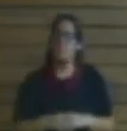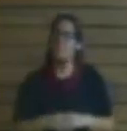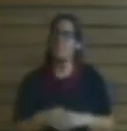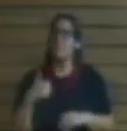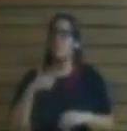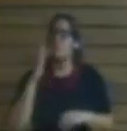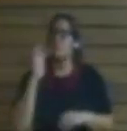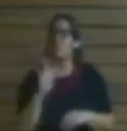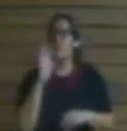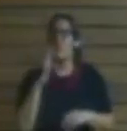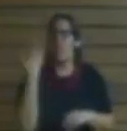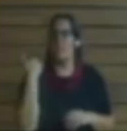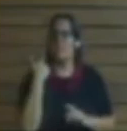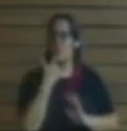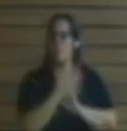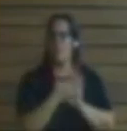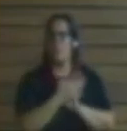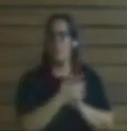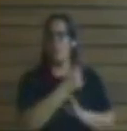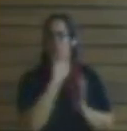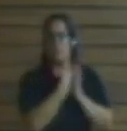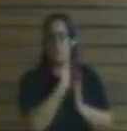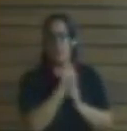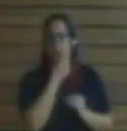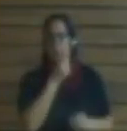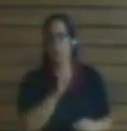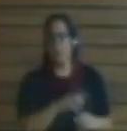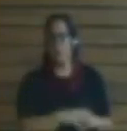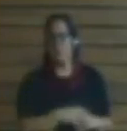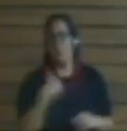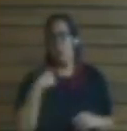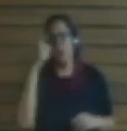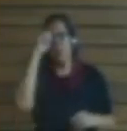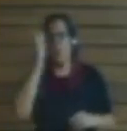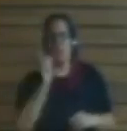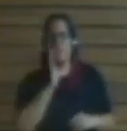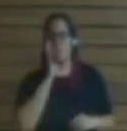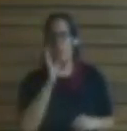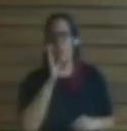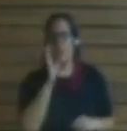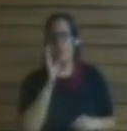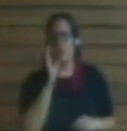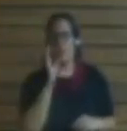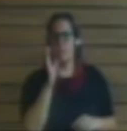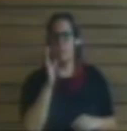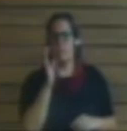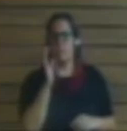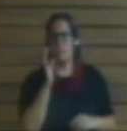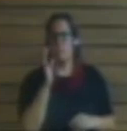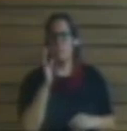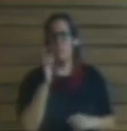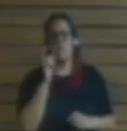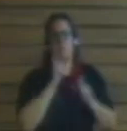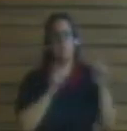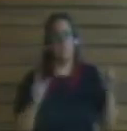Y me parece que antes le he hecho mención y usted no me ha explicado bien. Yo no sé por qué tenemos más personas dentro de